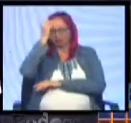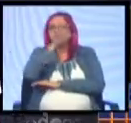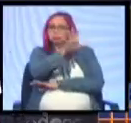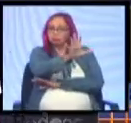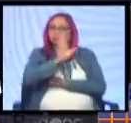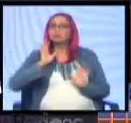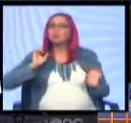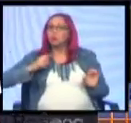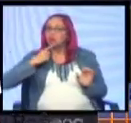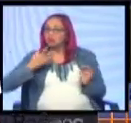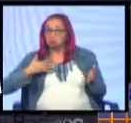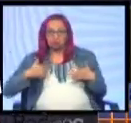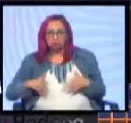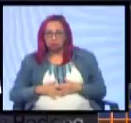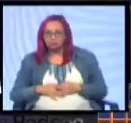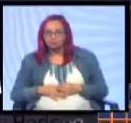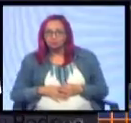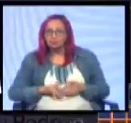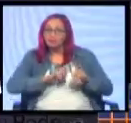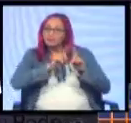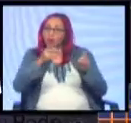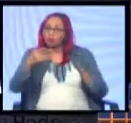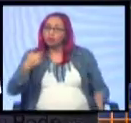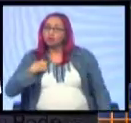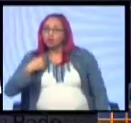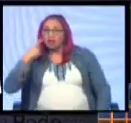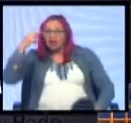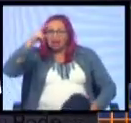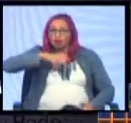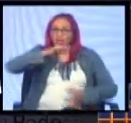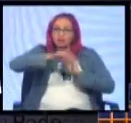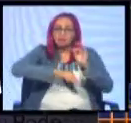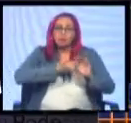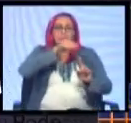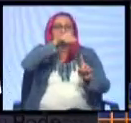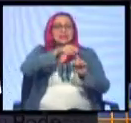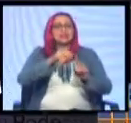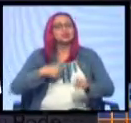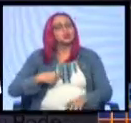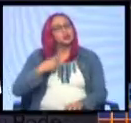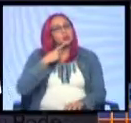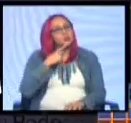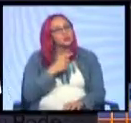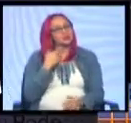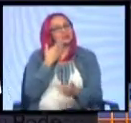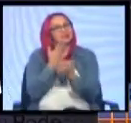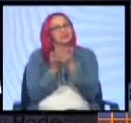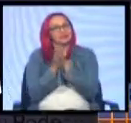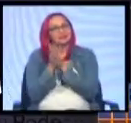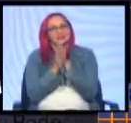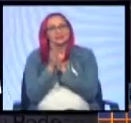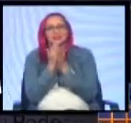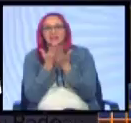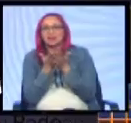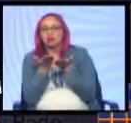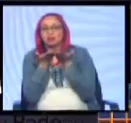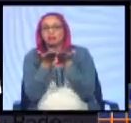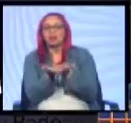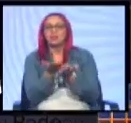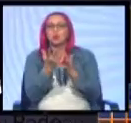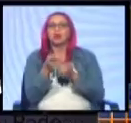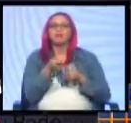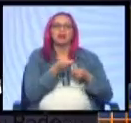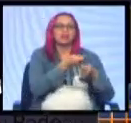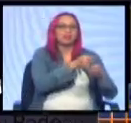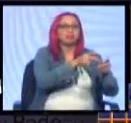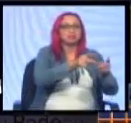usted puede decir lo que desee. Pero cuando yo leo ese tipo de mensajes, yo digo, estamos llegando y estamos dándole o